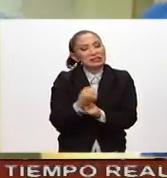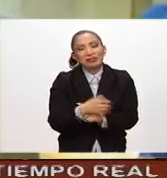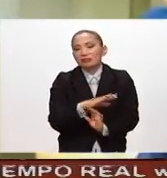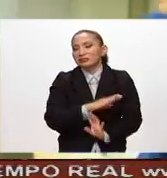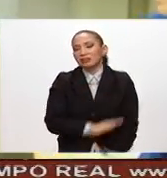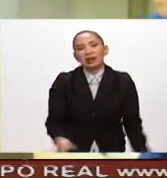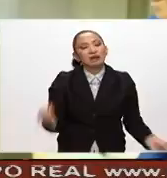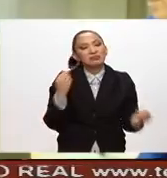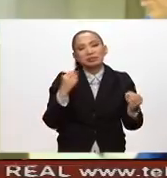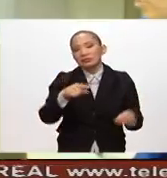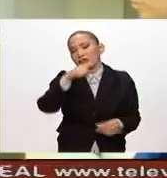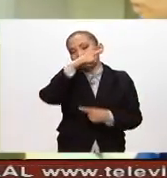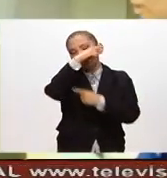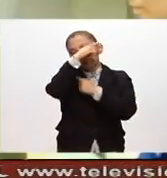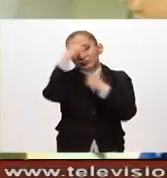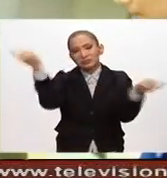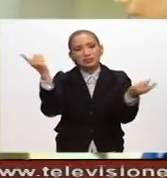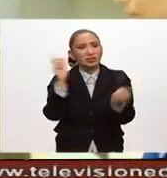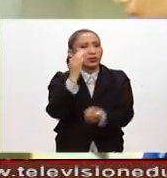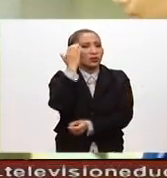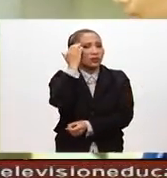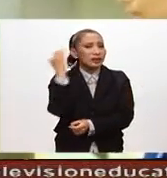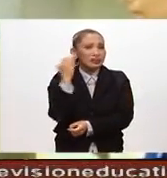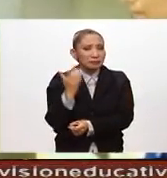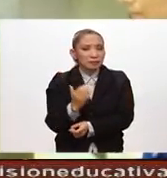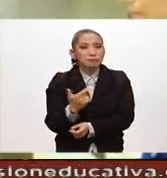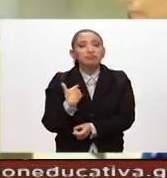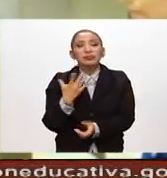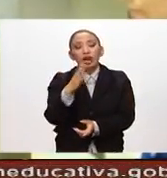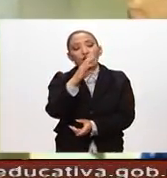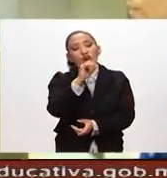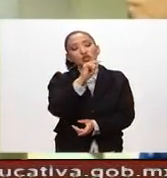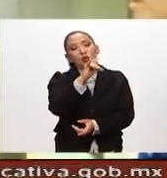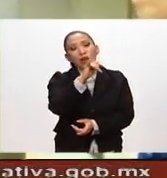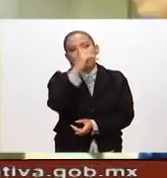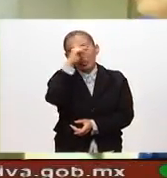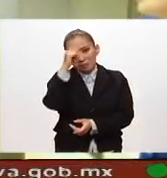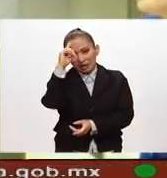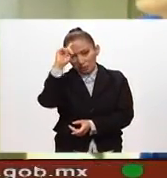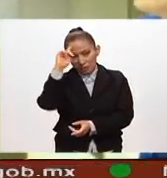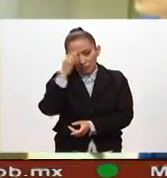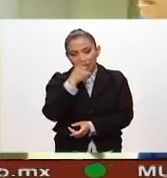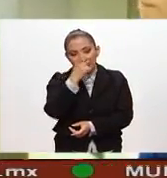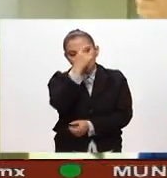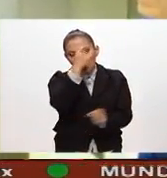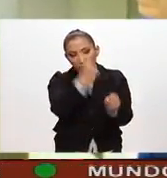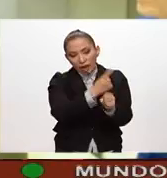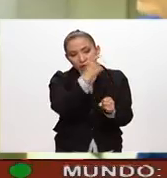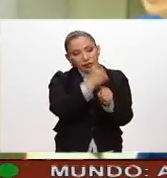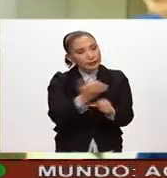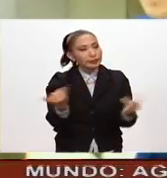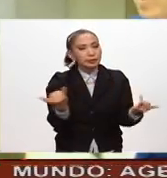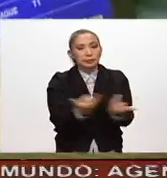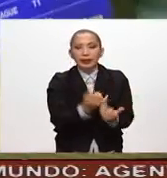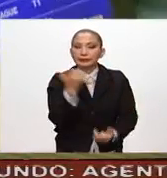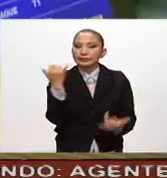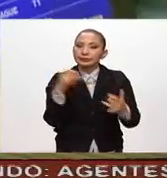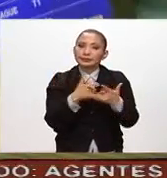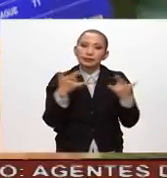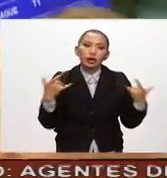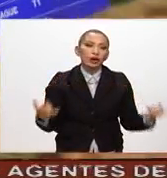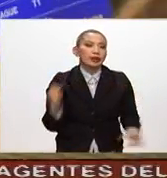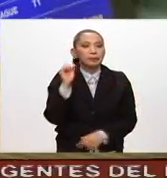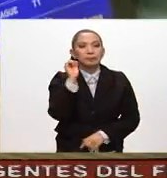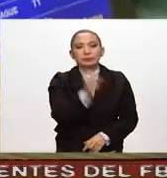es para muchos de ellos desesperante. El Consulado de México en Madrid explicó que cada año pues es la misma situación, la